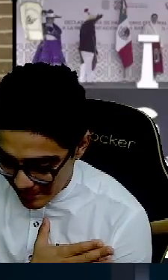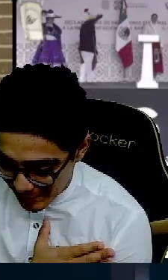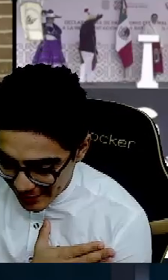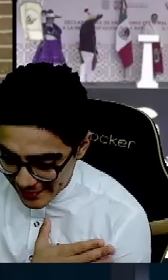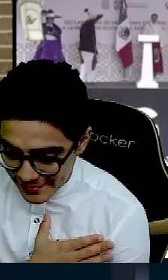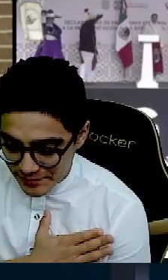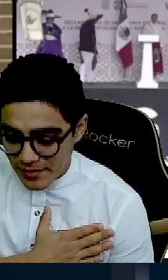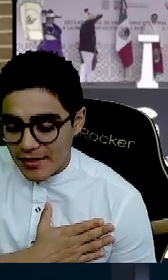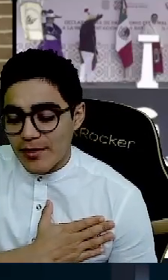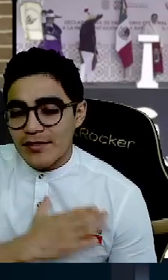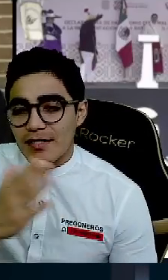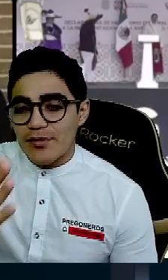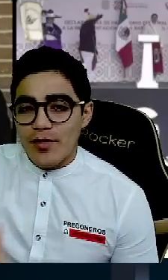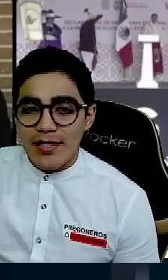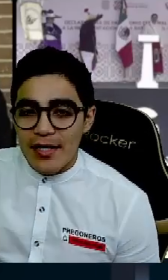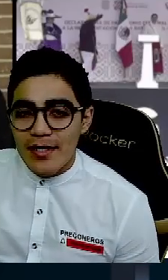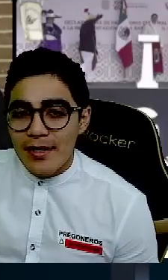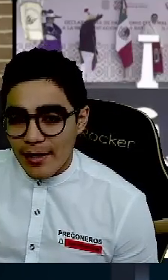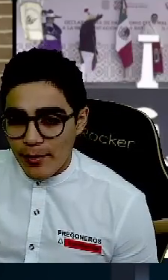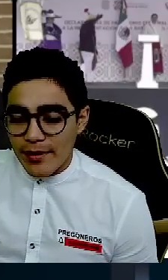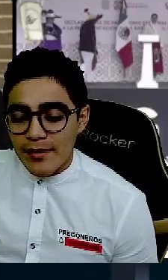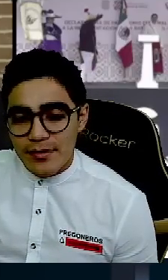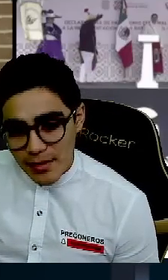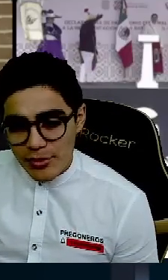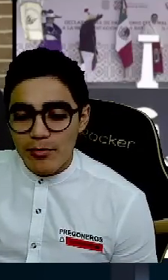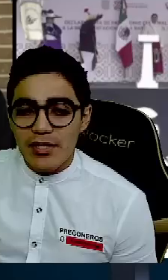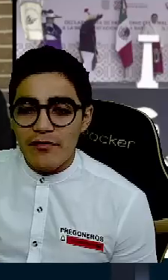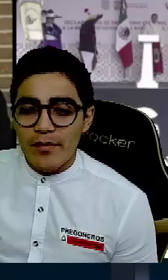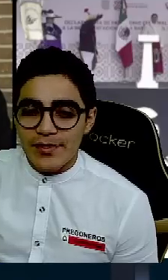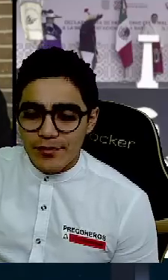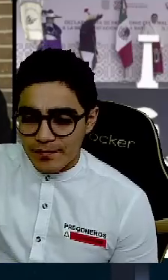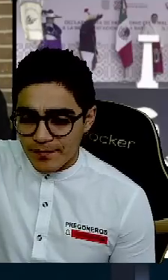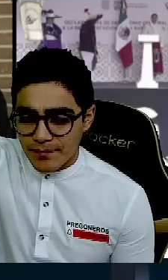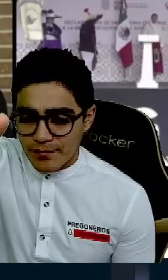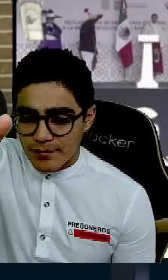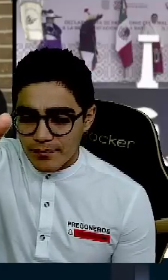Servidor, Irmín Rodríguez, transmitiéndoles desde su canal. Recuerde, estamos en busca de la